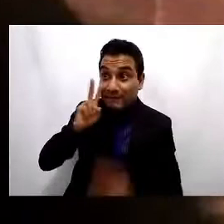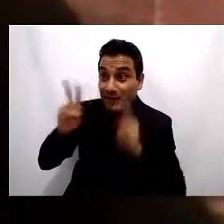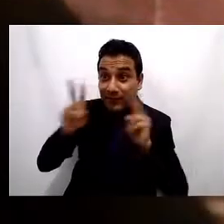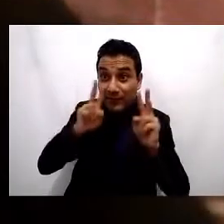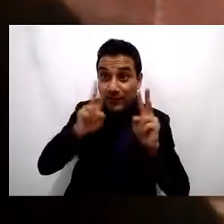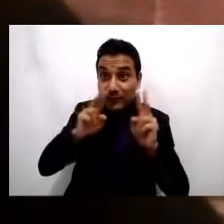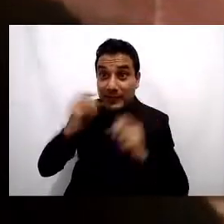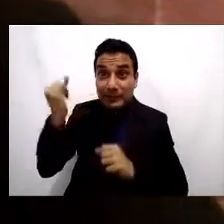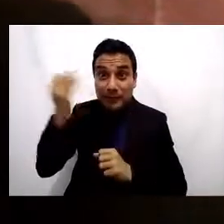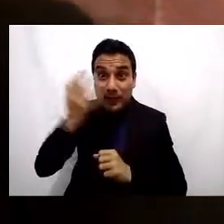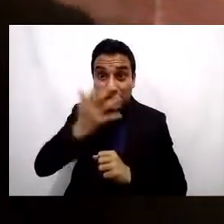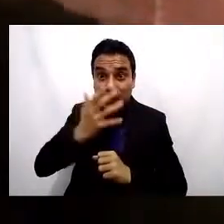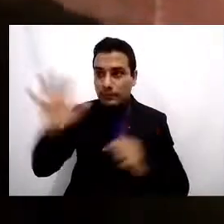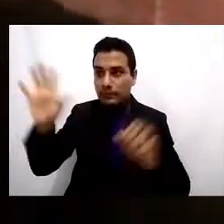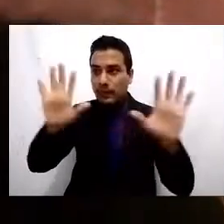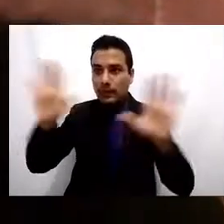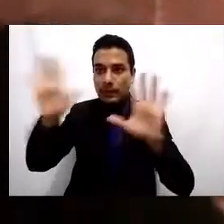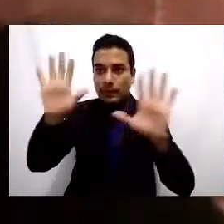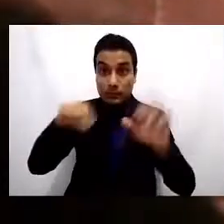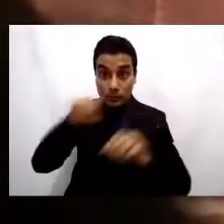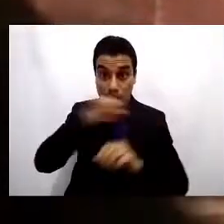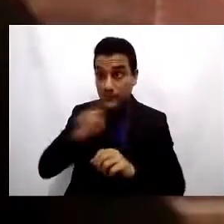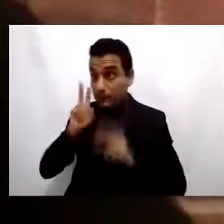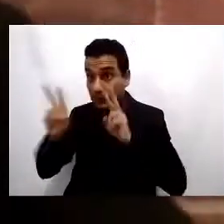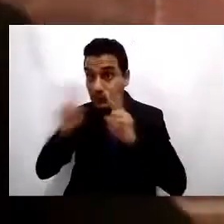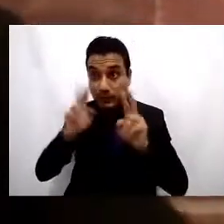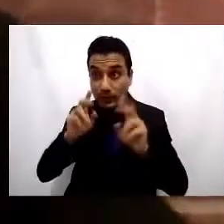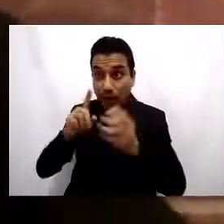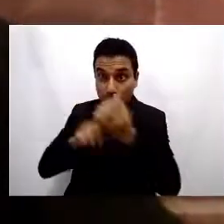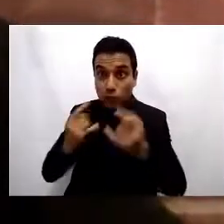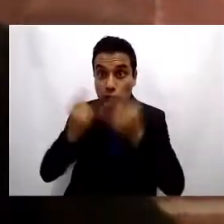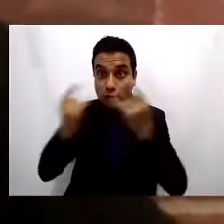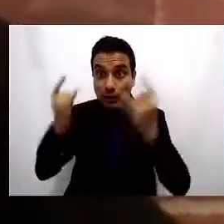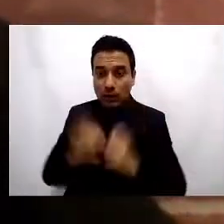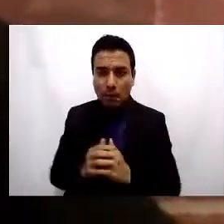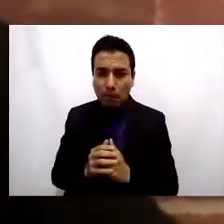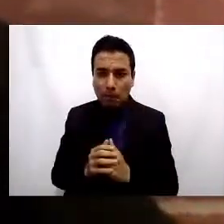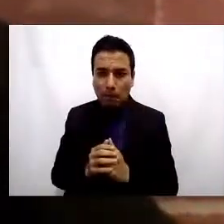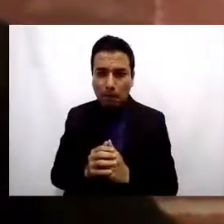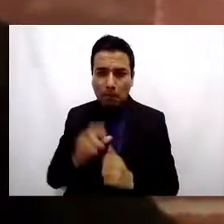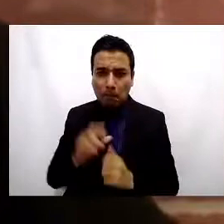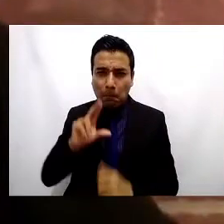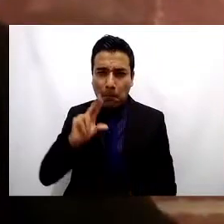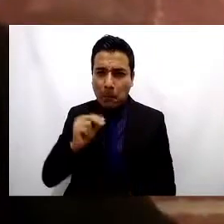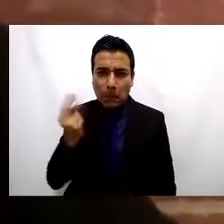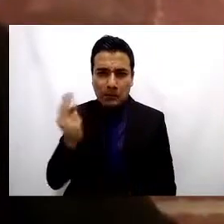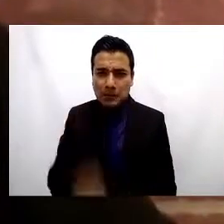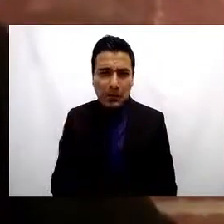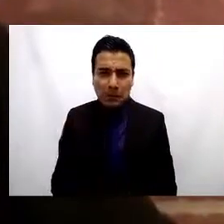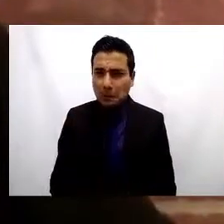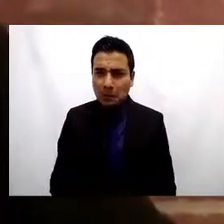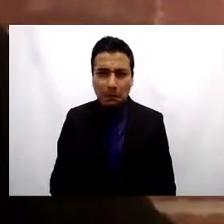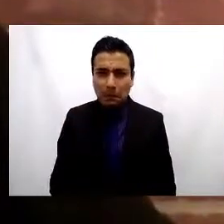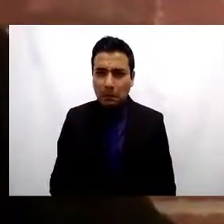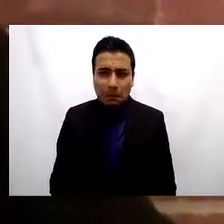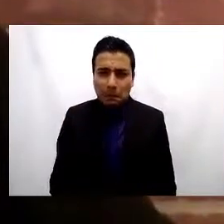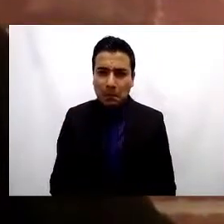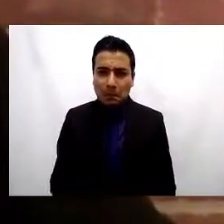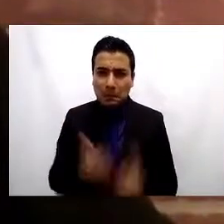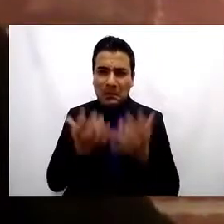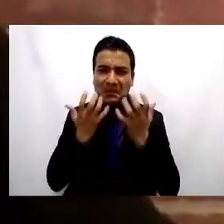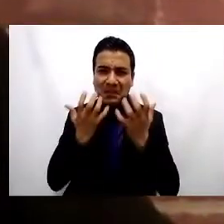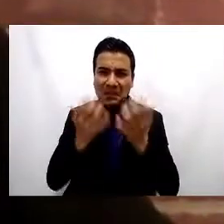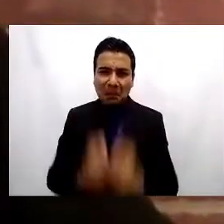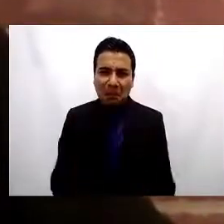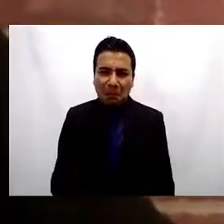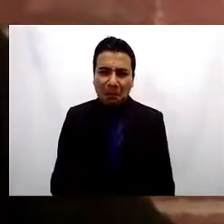ni la necesidad ni el deseo. Es sencillo. Quienes tenemos la necesidad porque vivimos de esto y